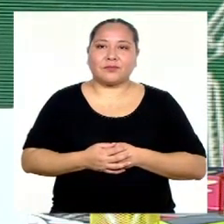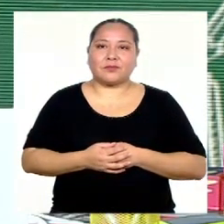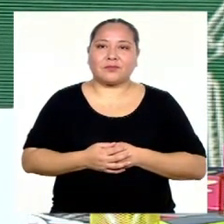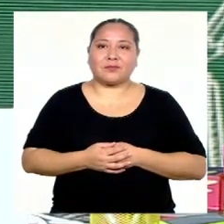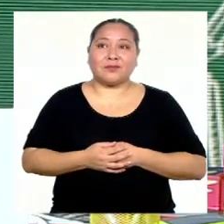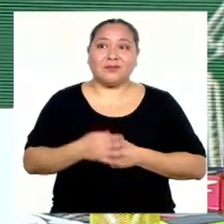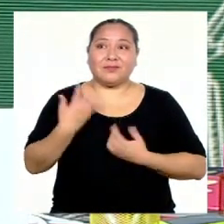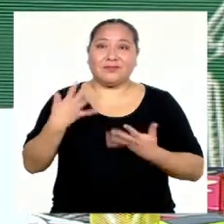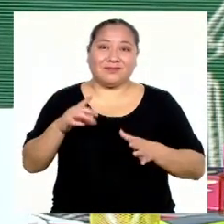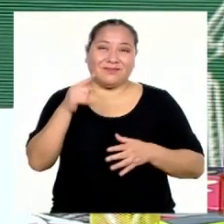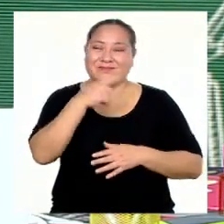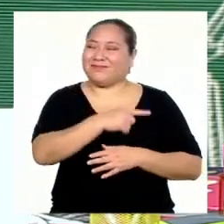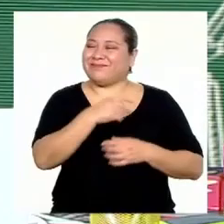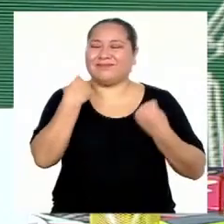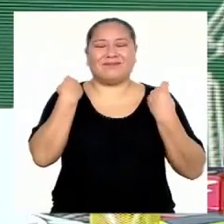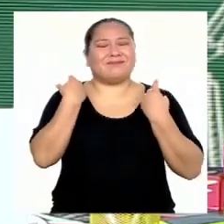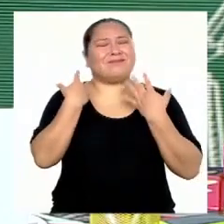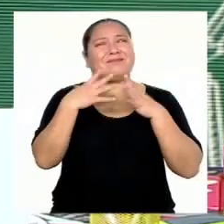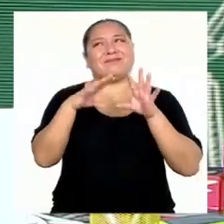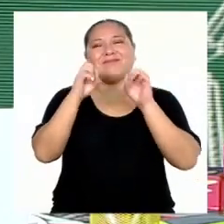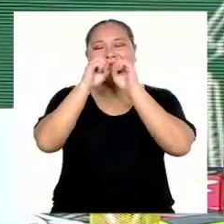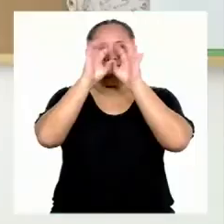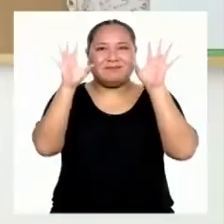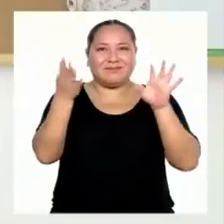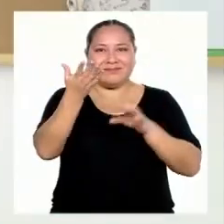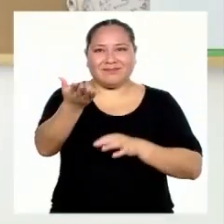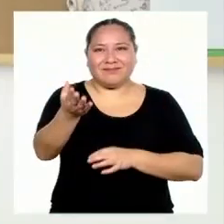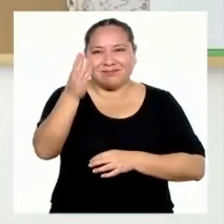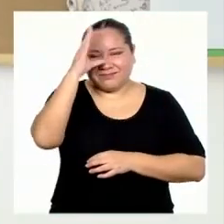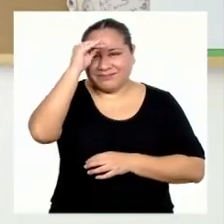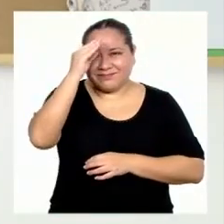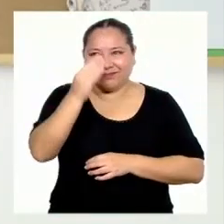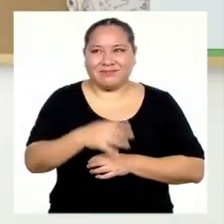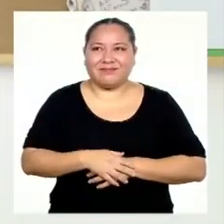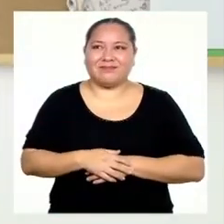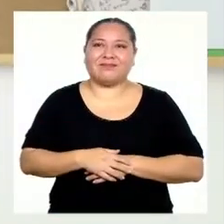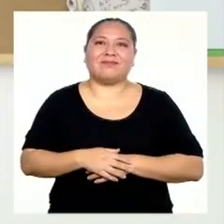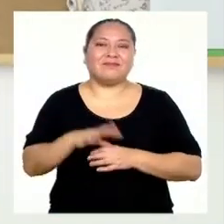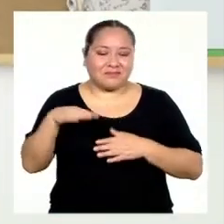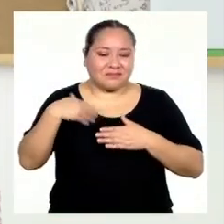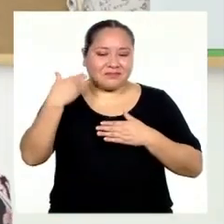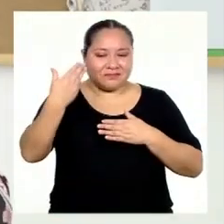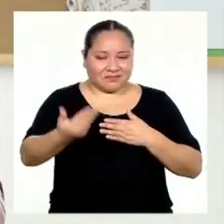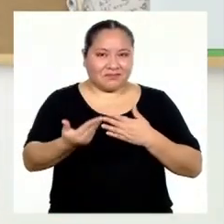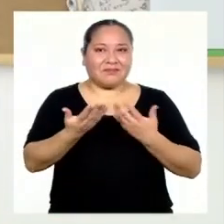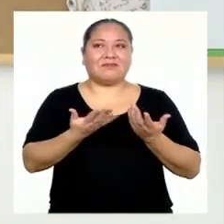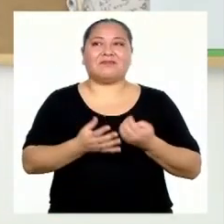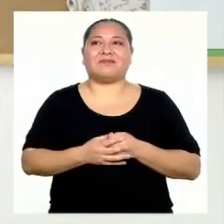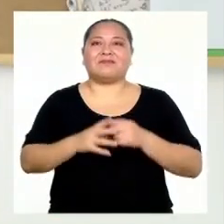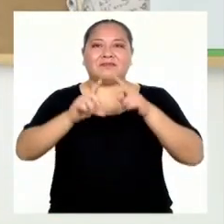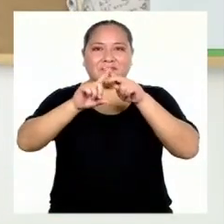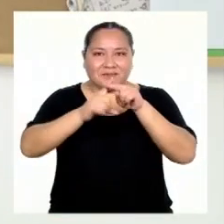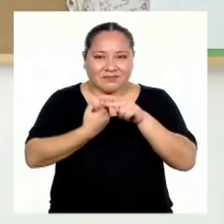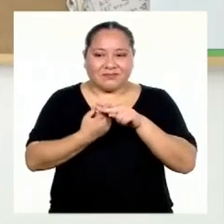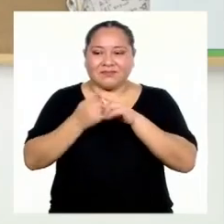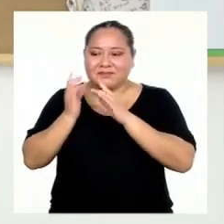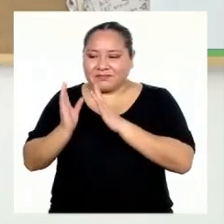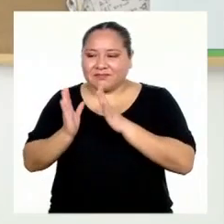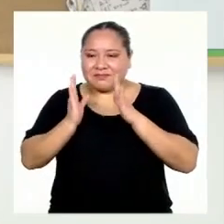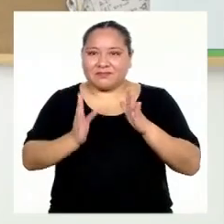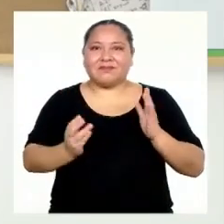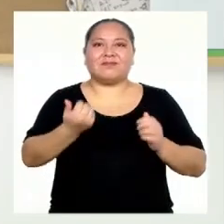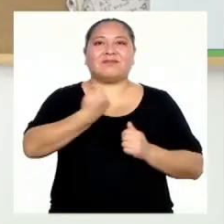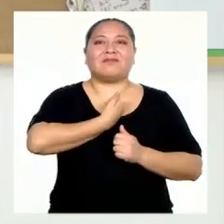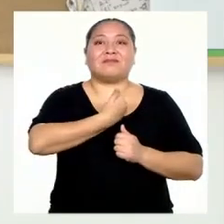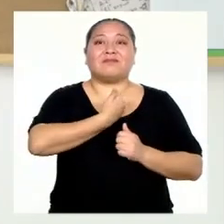Ya con eso nos queda clarísimo. ¿Qué dicen, chicas y chicos? Entonces demos el siguiente paso, empezar a elaborar